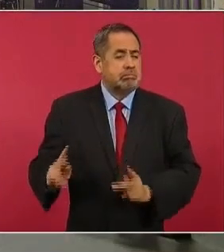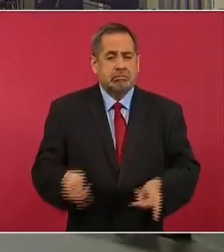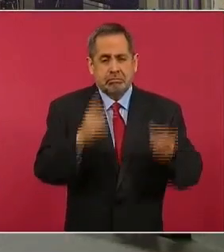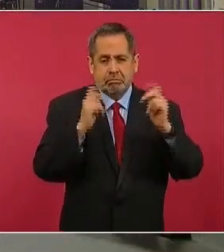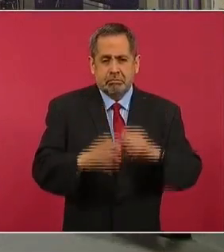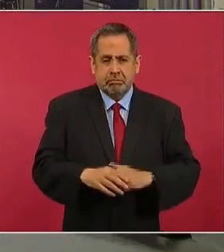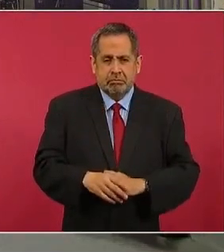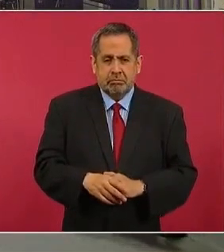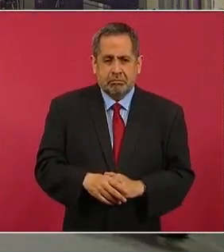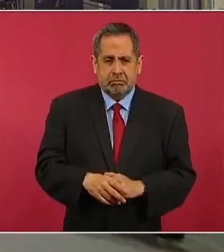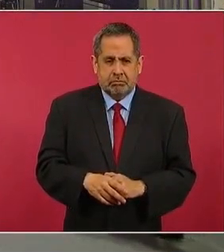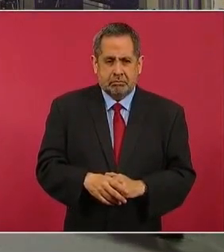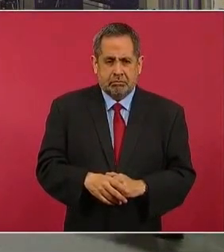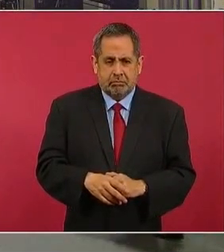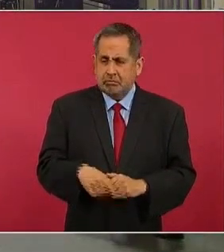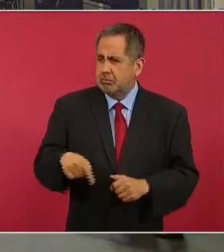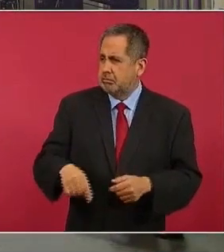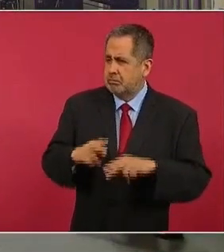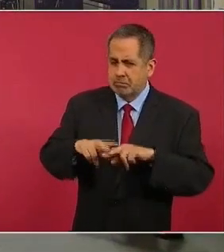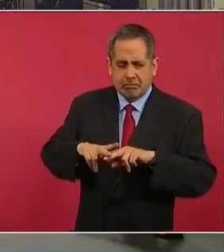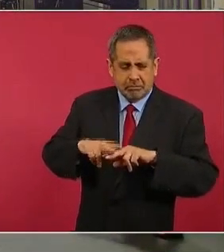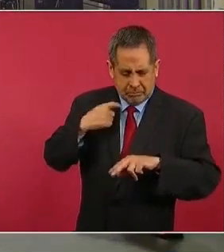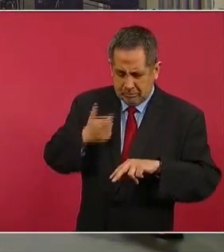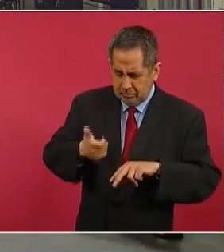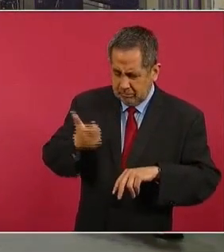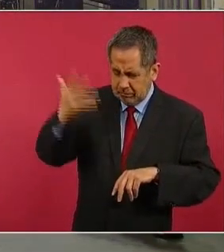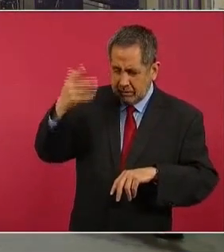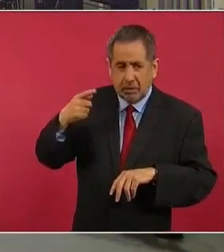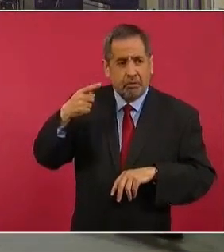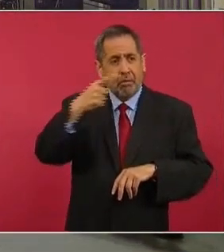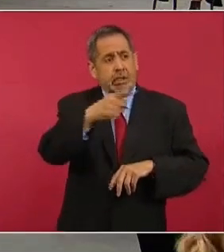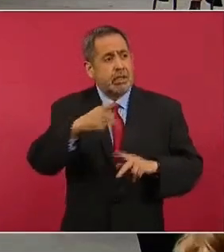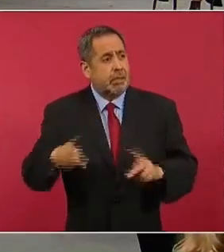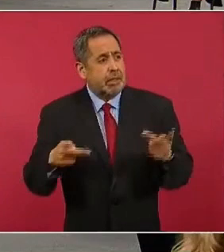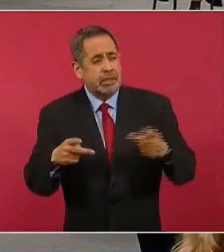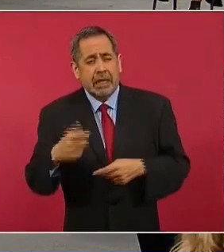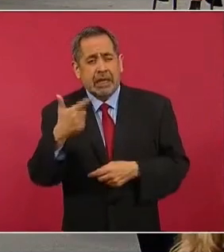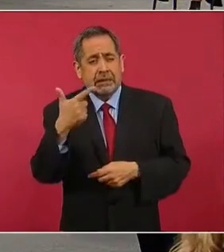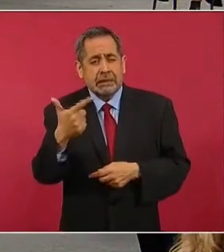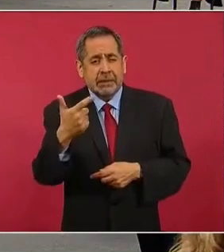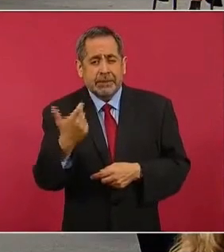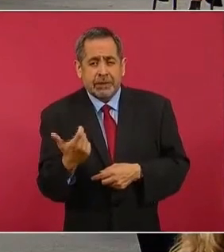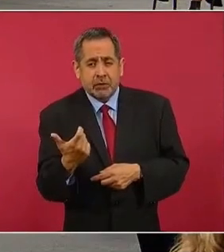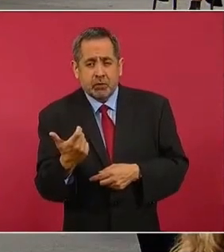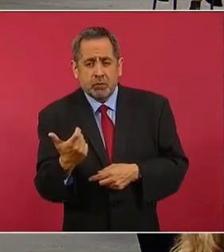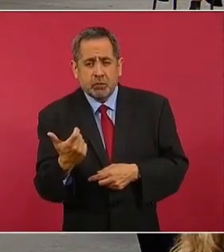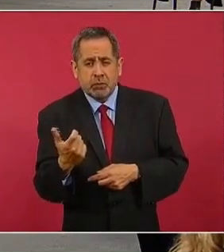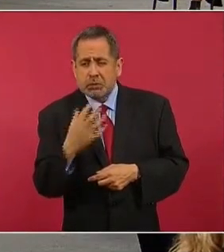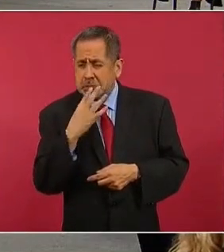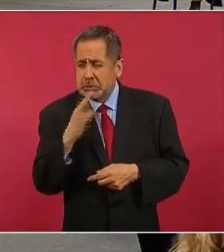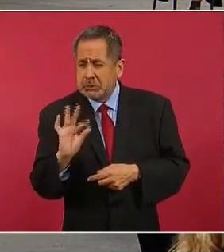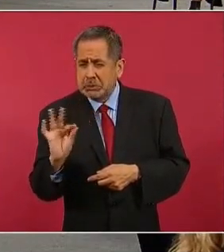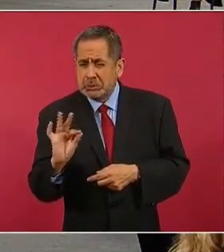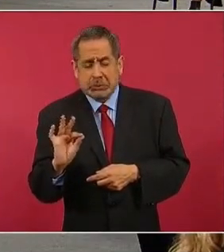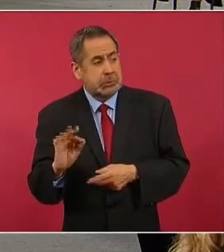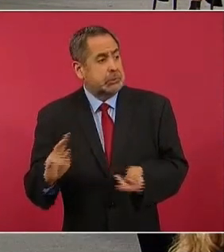Hasta cuesta más. No, esto cuesta más. ¿Sí? 7 pesos Sí. o algo así el metro